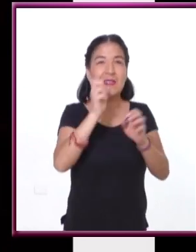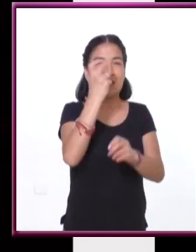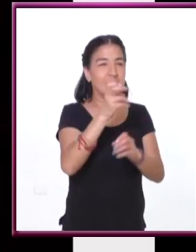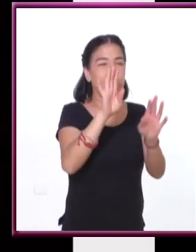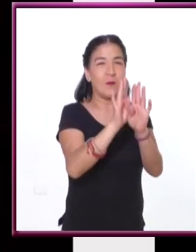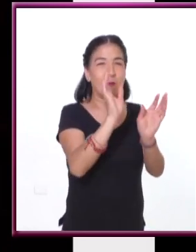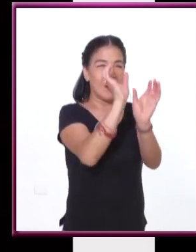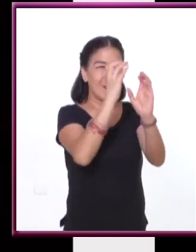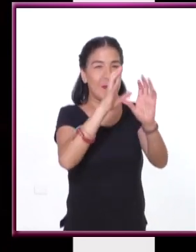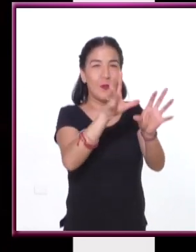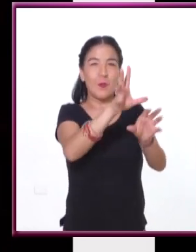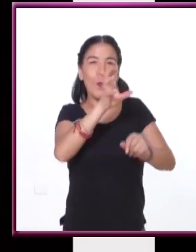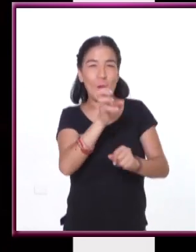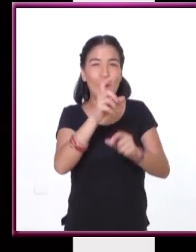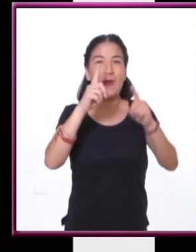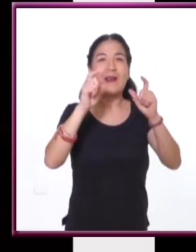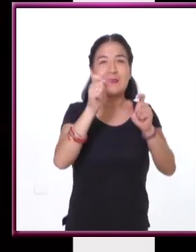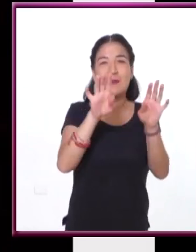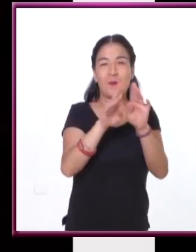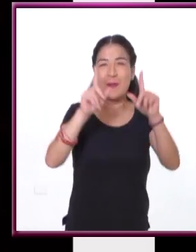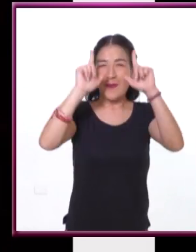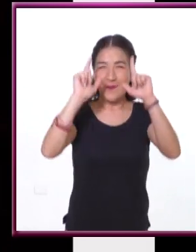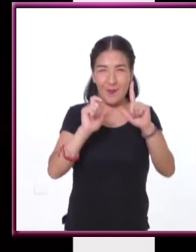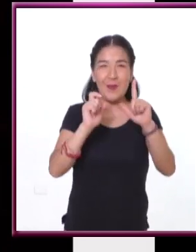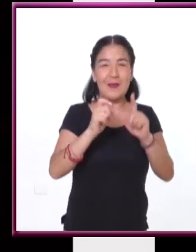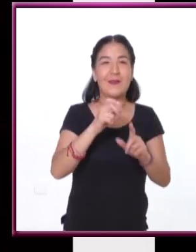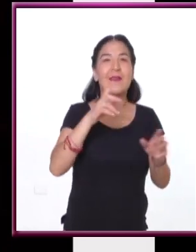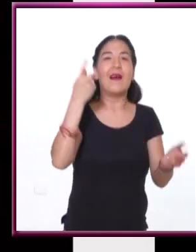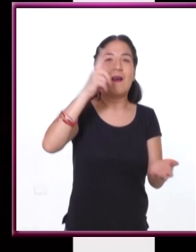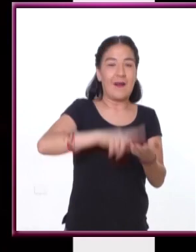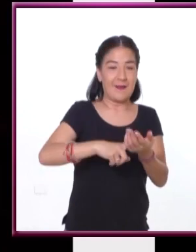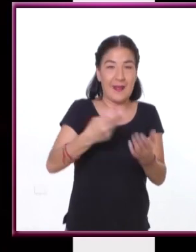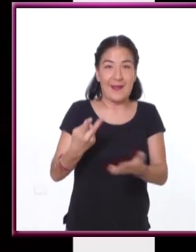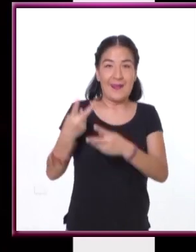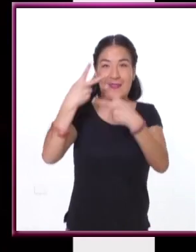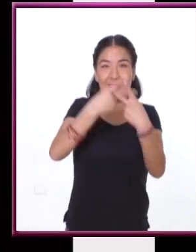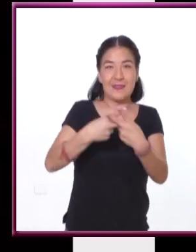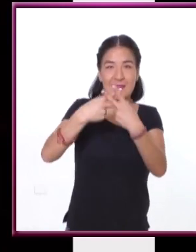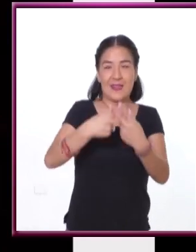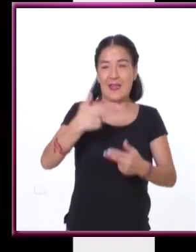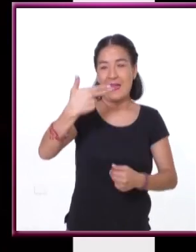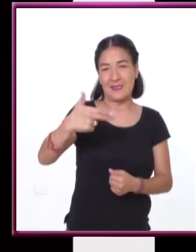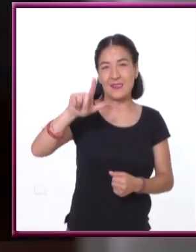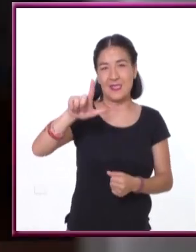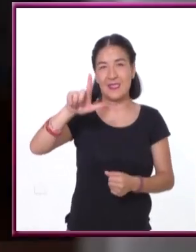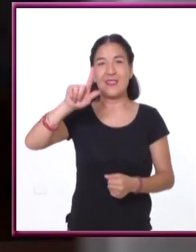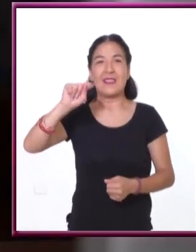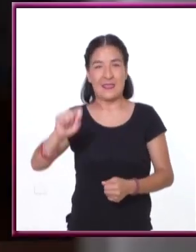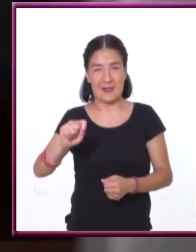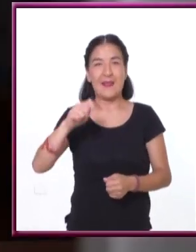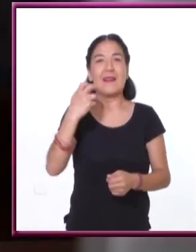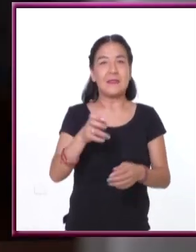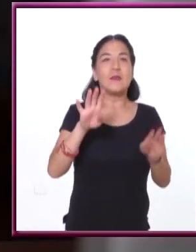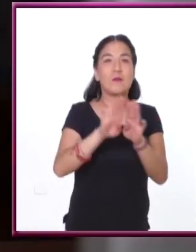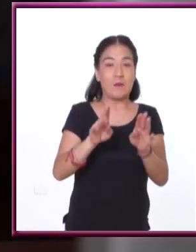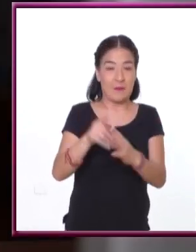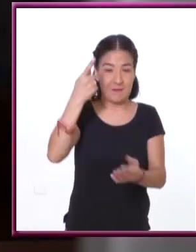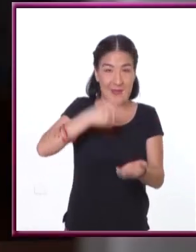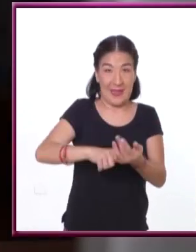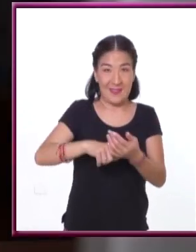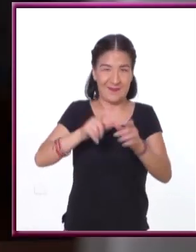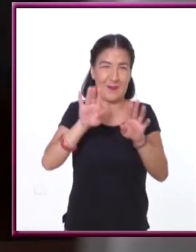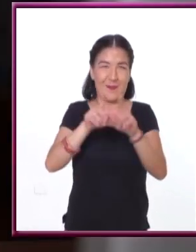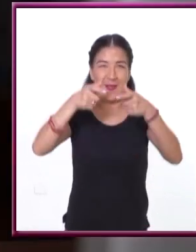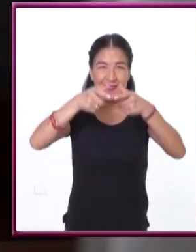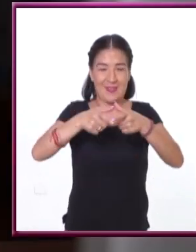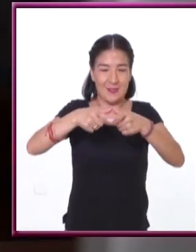imagen. Este es un disco protoplanetario alrededor de una estrella que se llama HL Tau. Este disco está formado